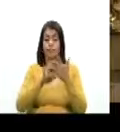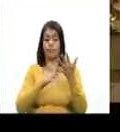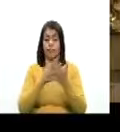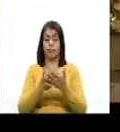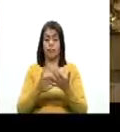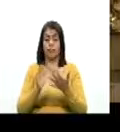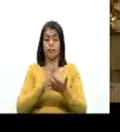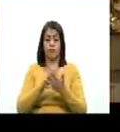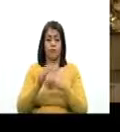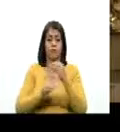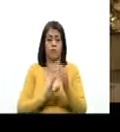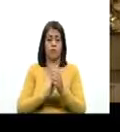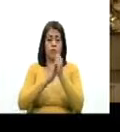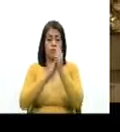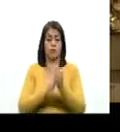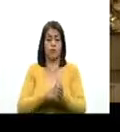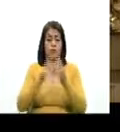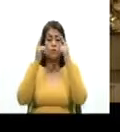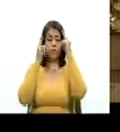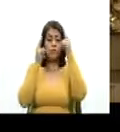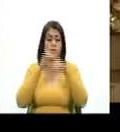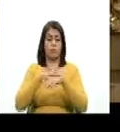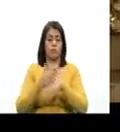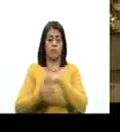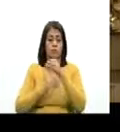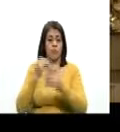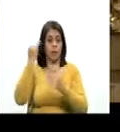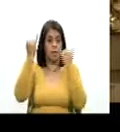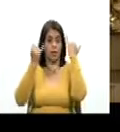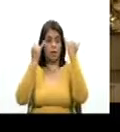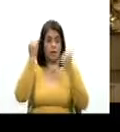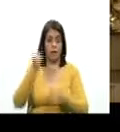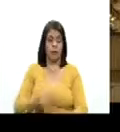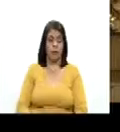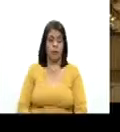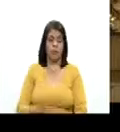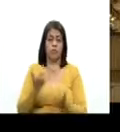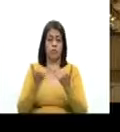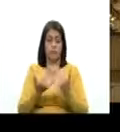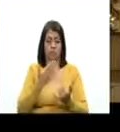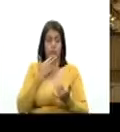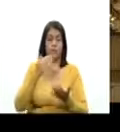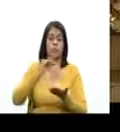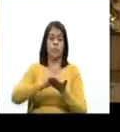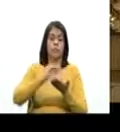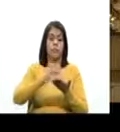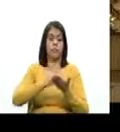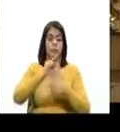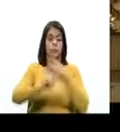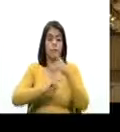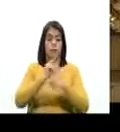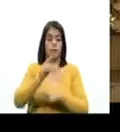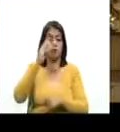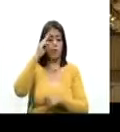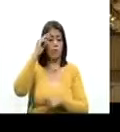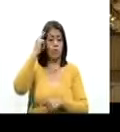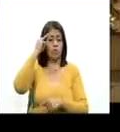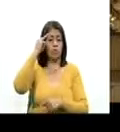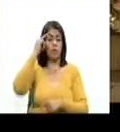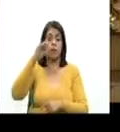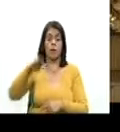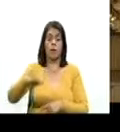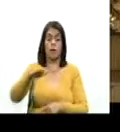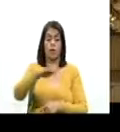vida a esta dirigente chavista solamente por su ideología. Y así se va a replicar cada vez más, van por la mente de los más